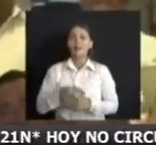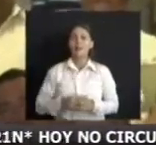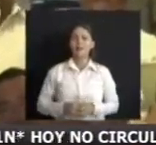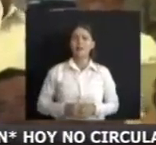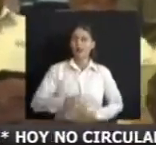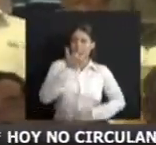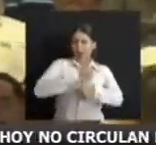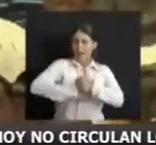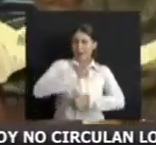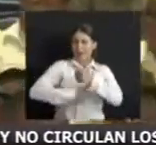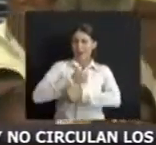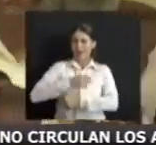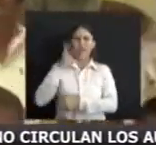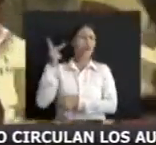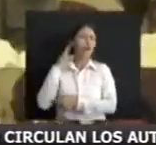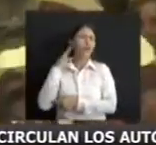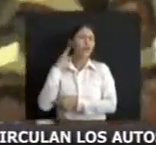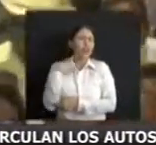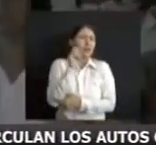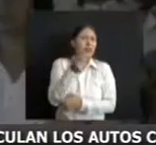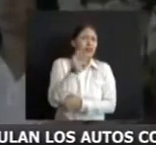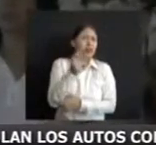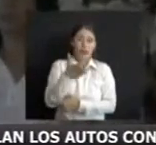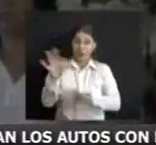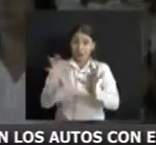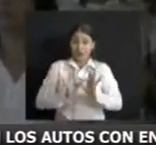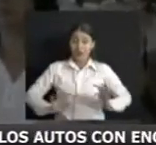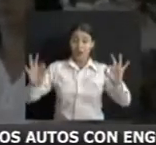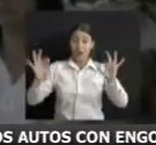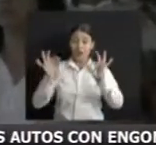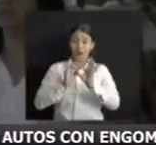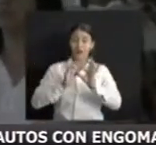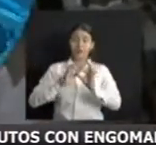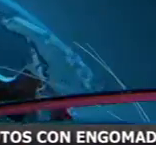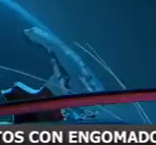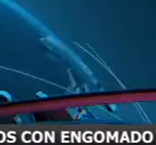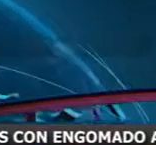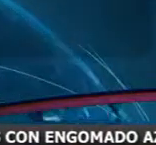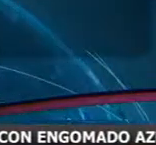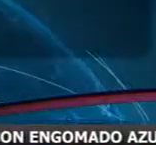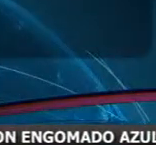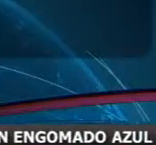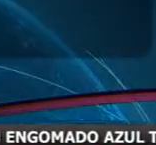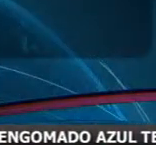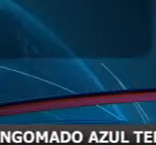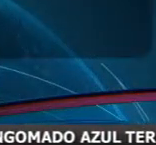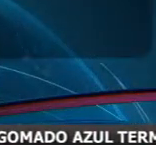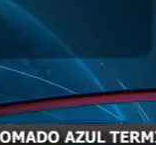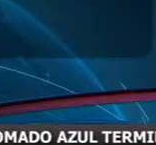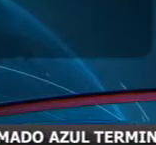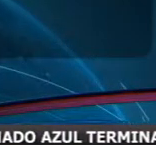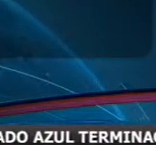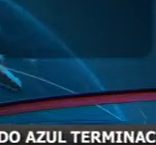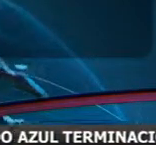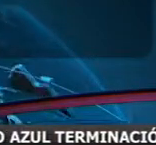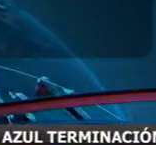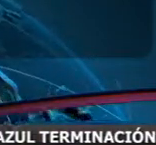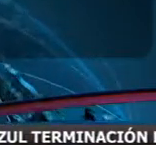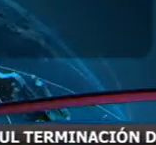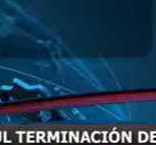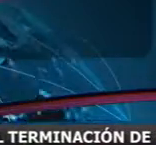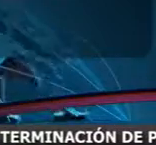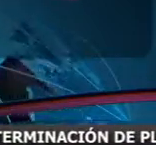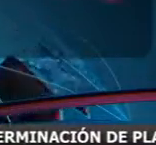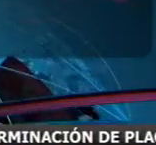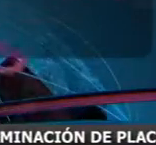y patrimonial de los campesinos de la entidad y evitará el robo de ganado y productos. José Antonio Meade estará de gira en La Paz